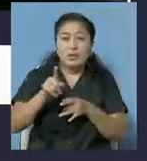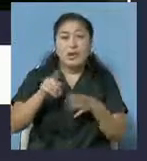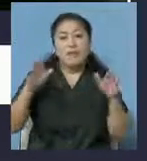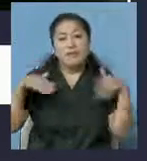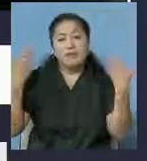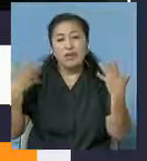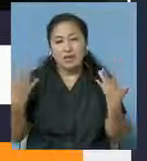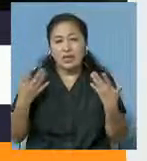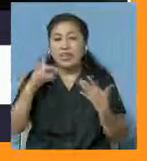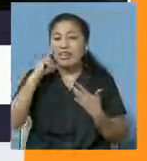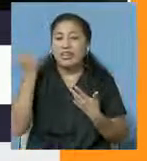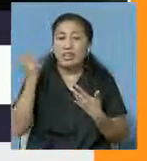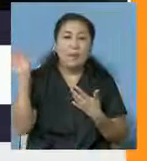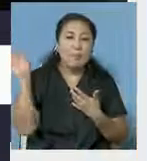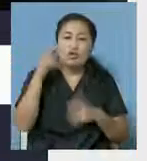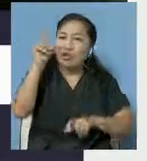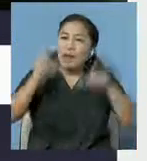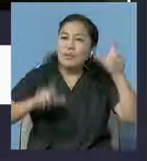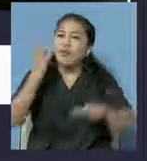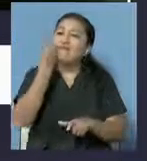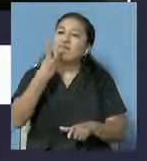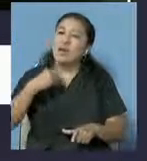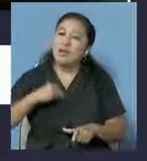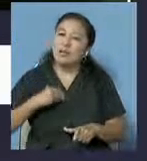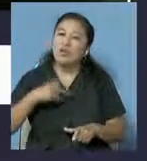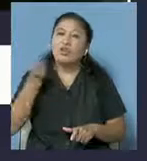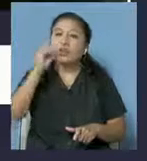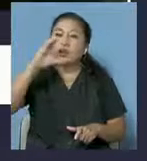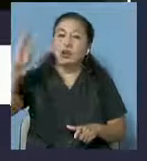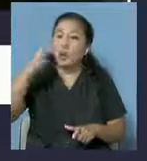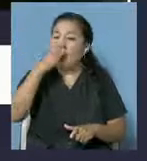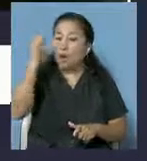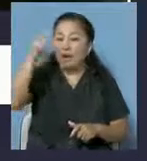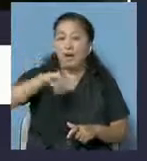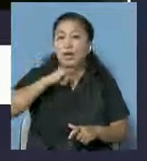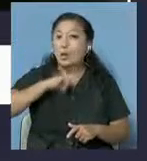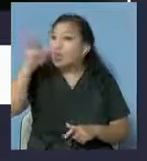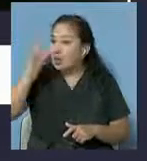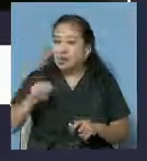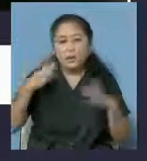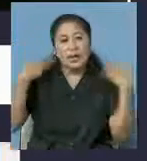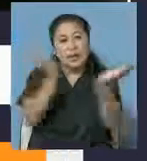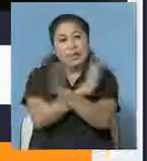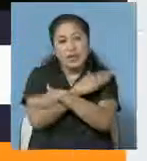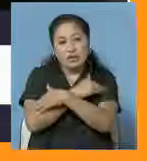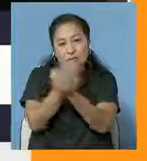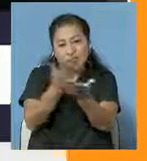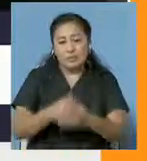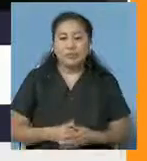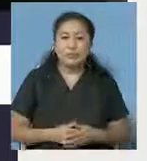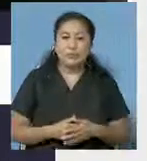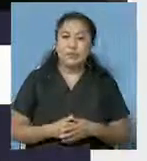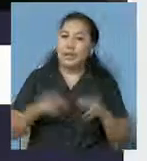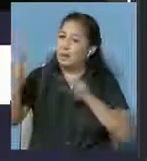un feliz día para todos los simpatizantes de Gimnasia y Esgrima Jujuy de la provincia y del país. Un abrazo grande, Héctor.